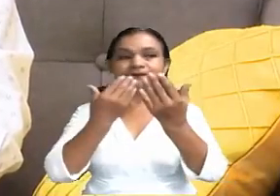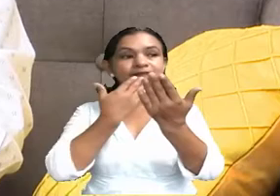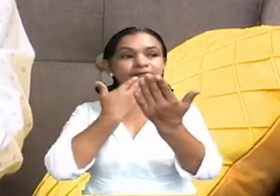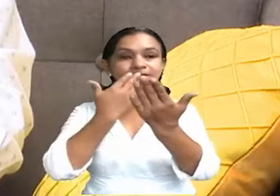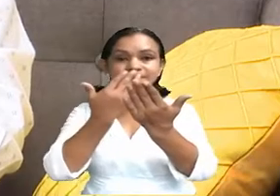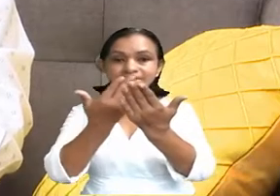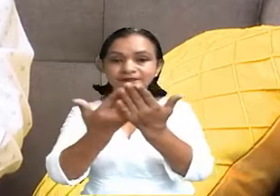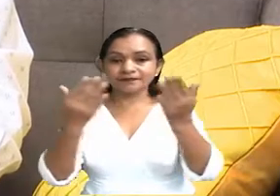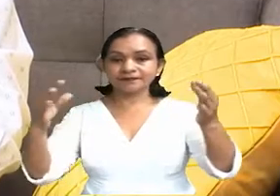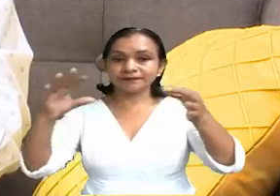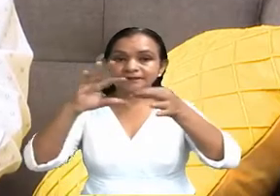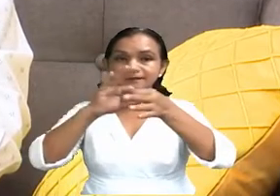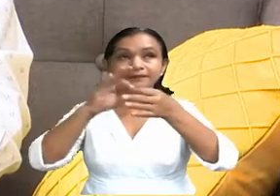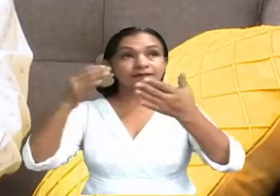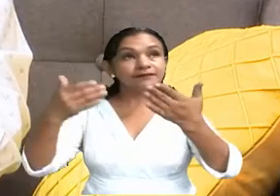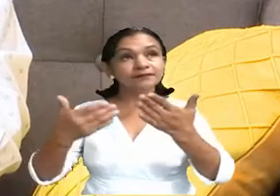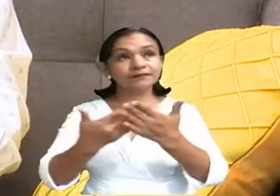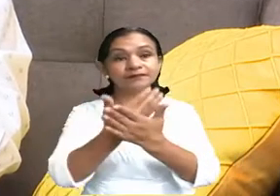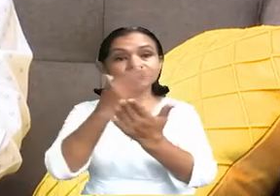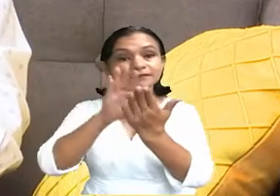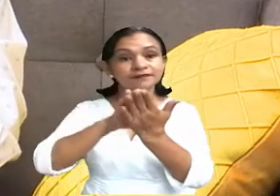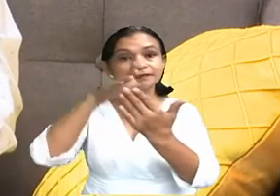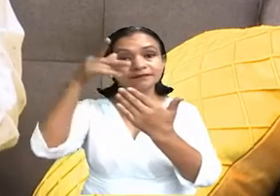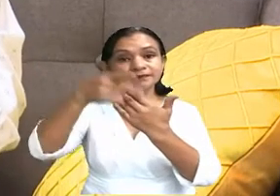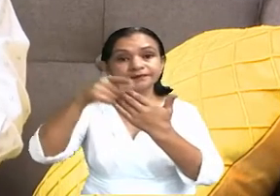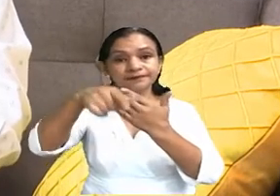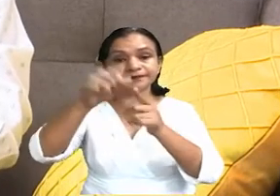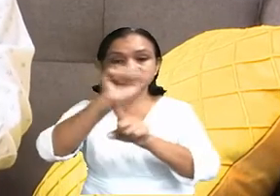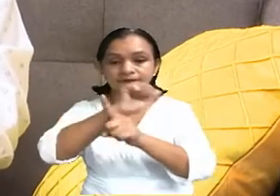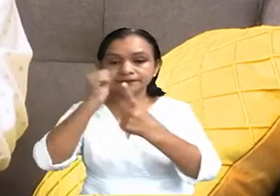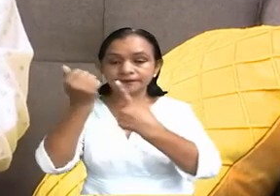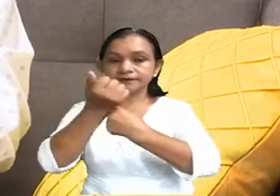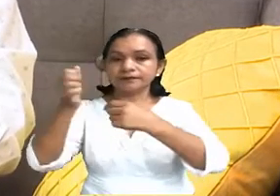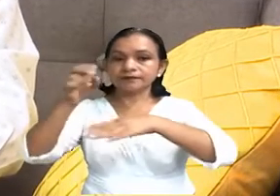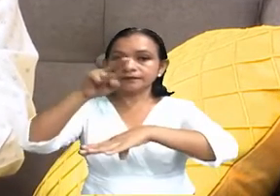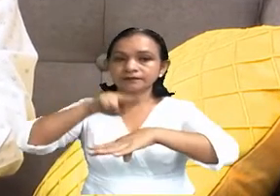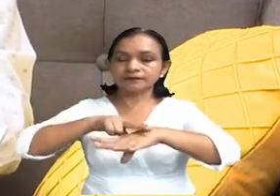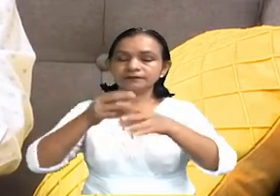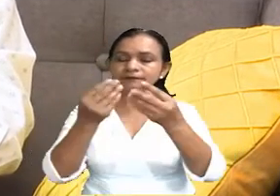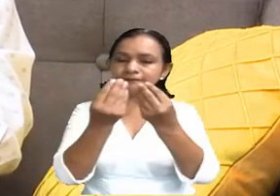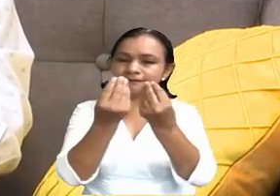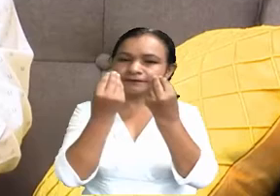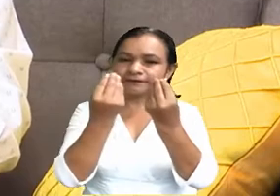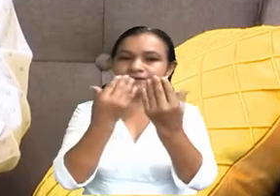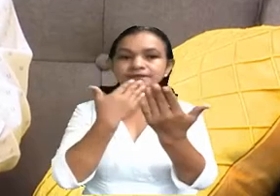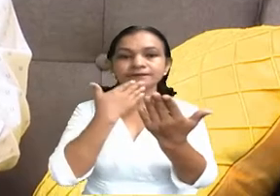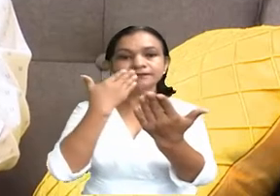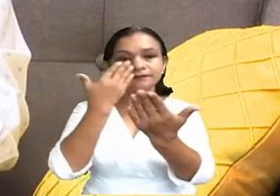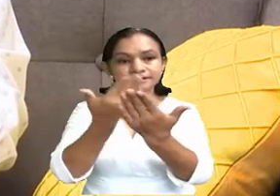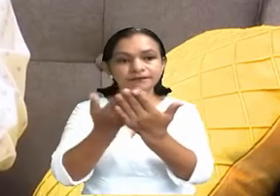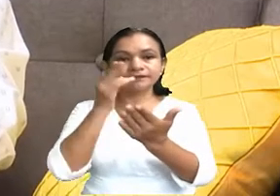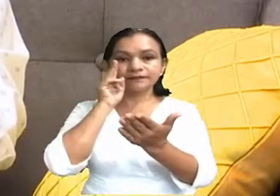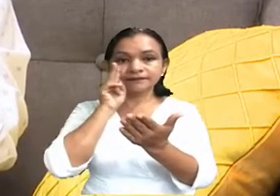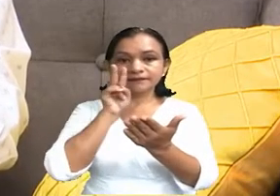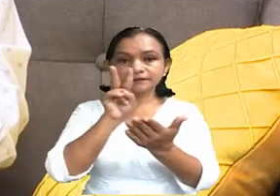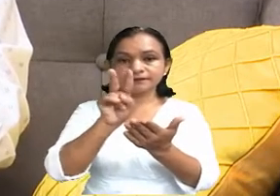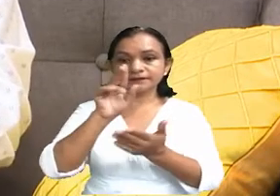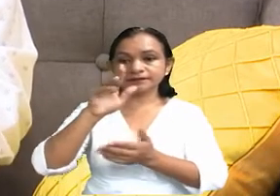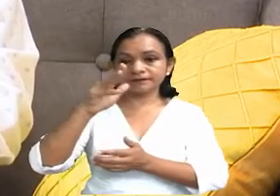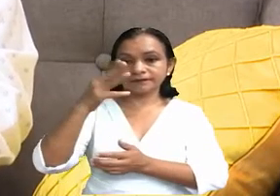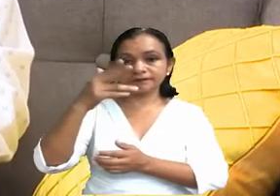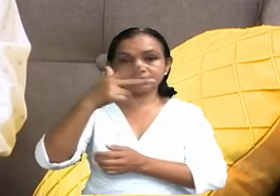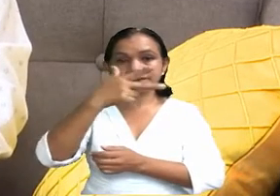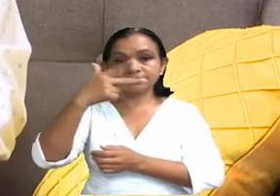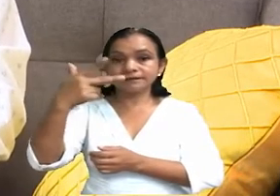gracias por acompañarnos en una nueva edición de su programa desde el Parlamento. Muchísimas gracias por estar en sintonía también del canal parlamentario. En